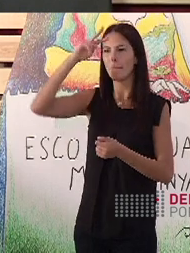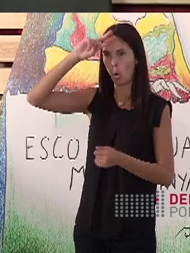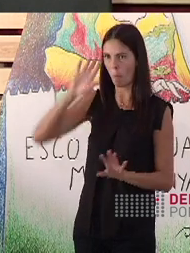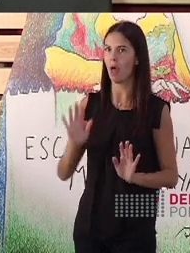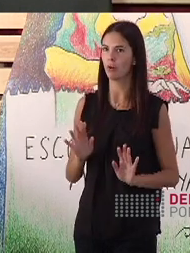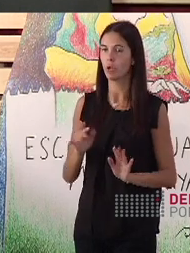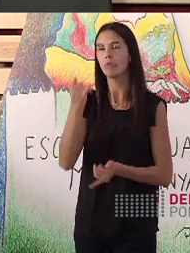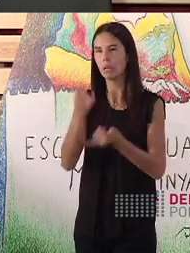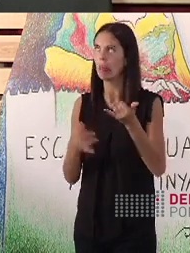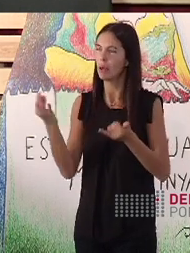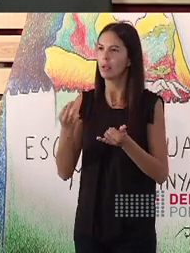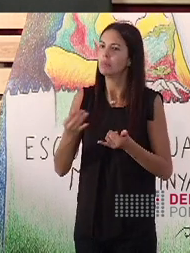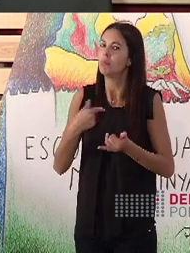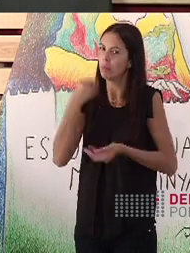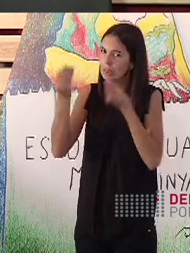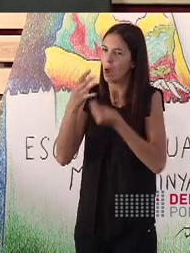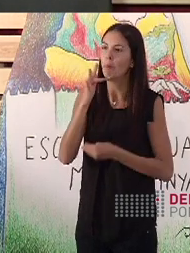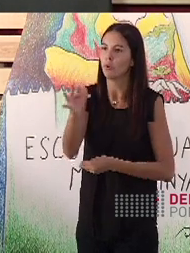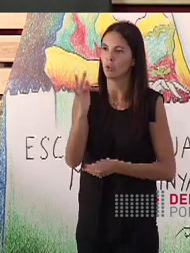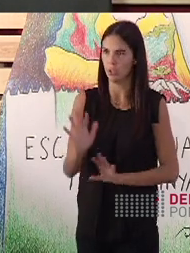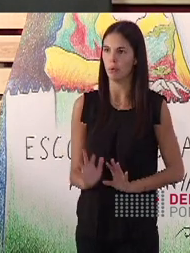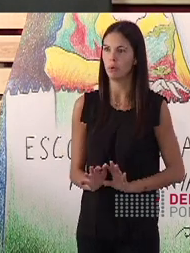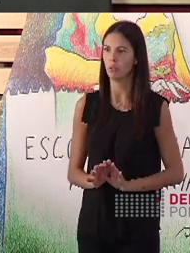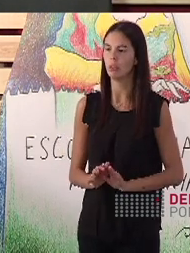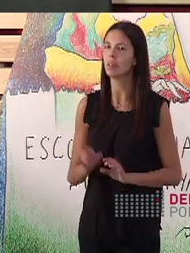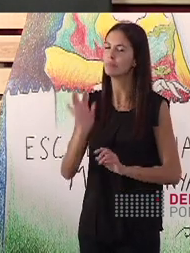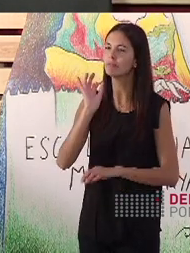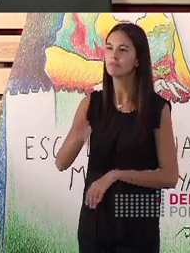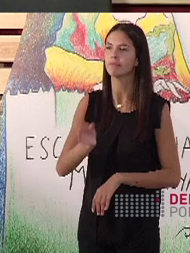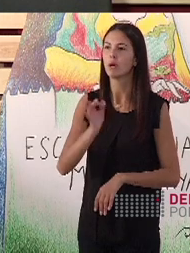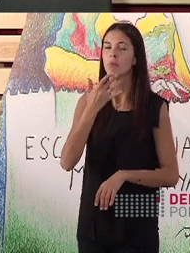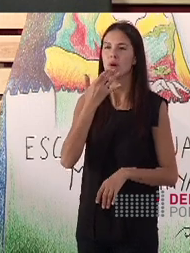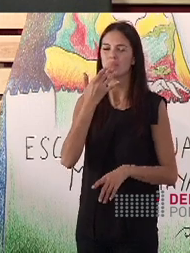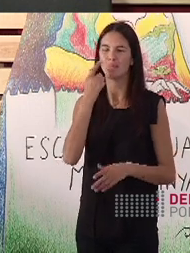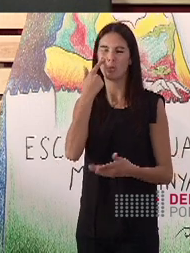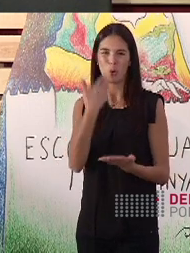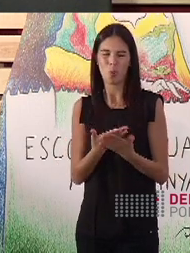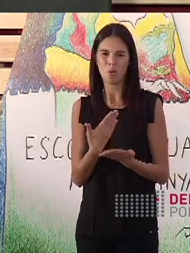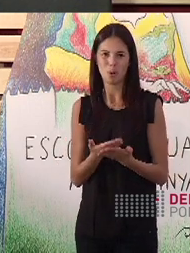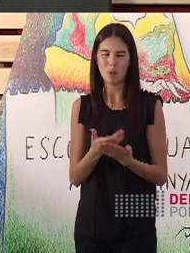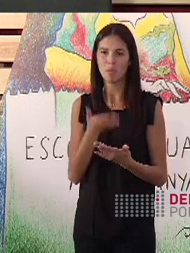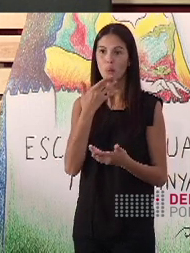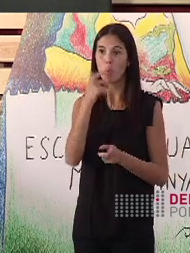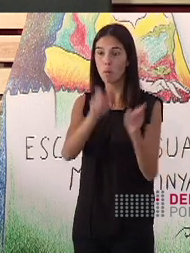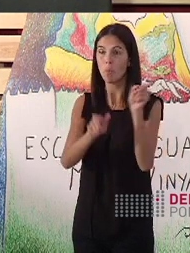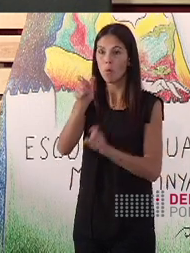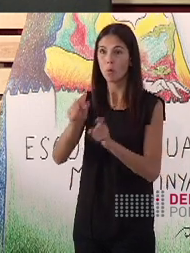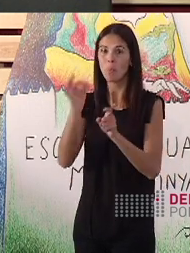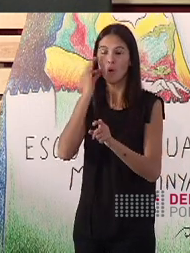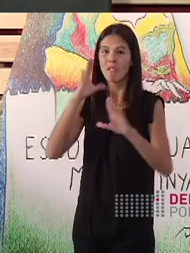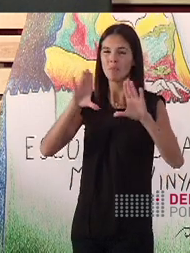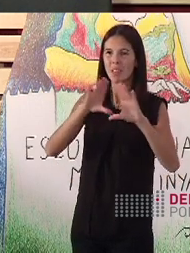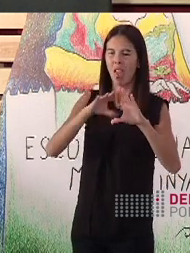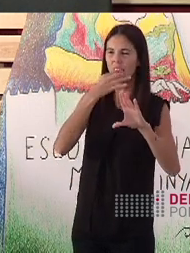una lectura positiva de todo esto. Sí que es cierto que también es patético comprobar que hay feministas